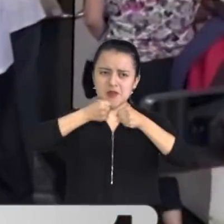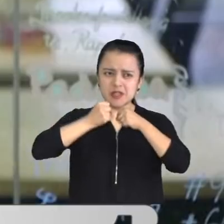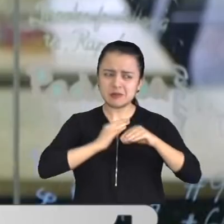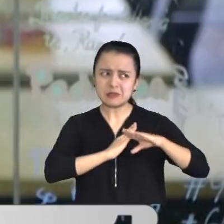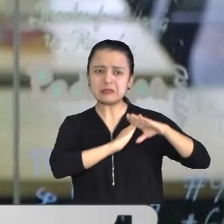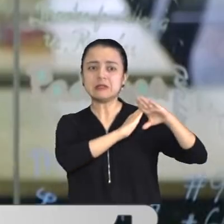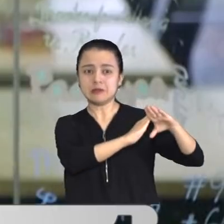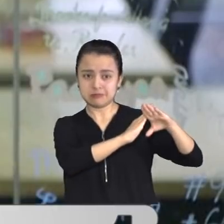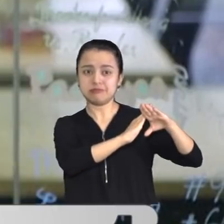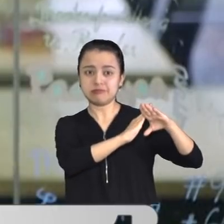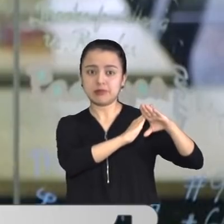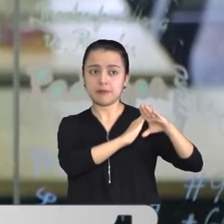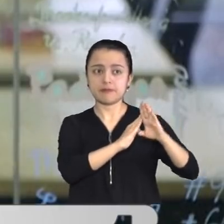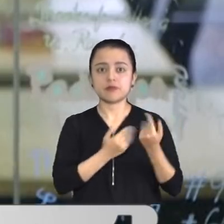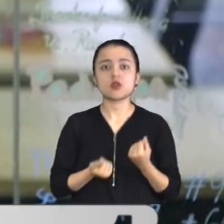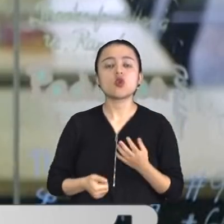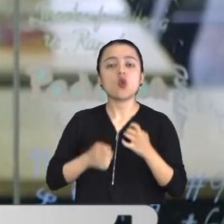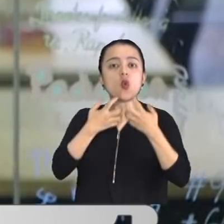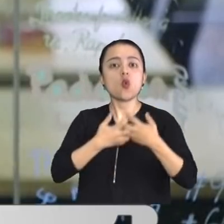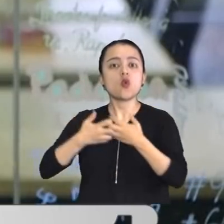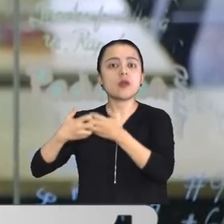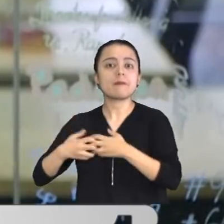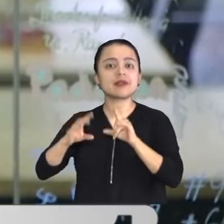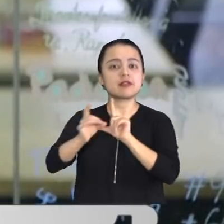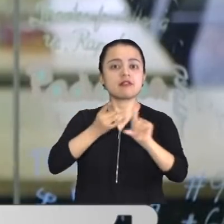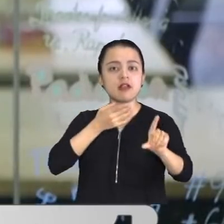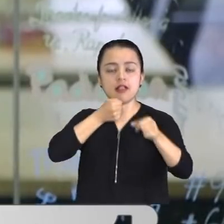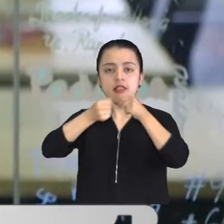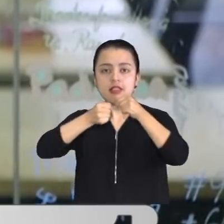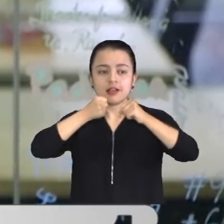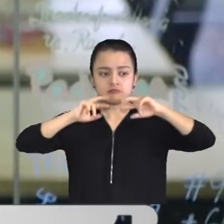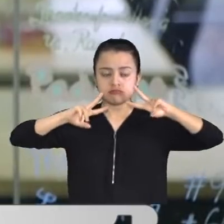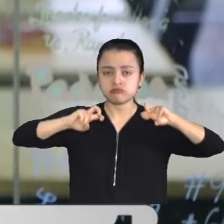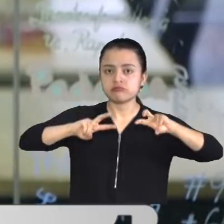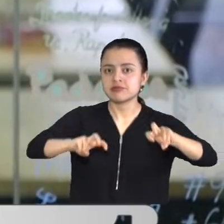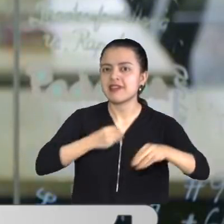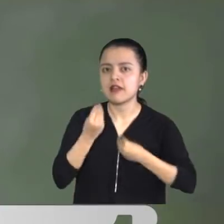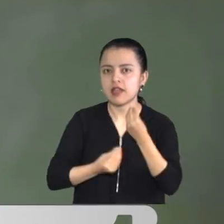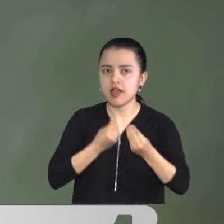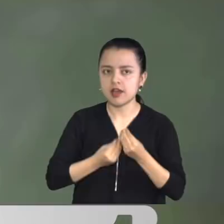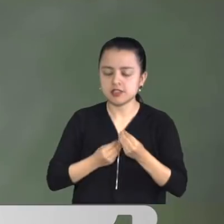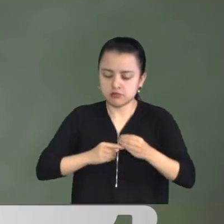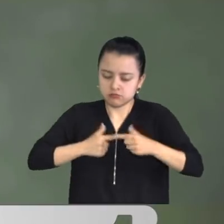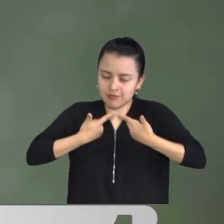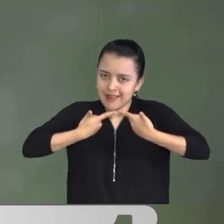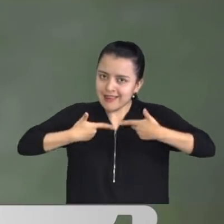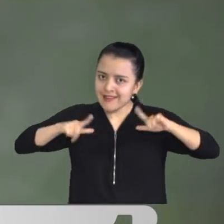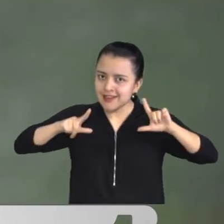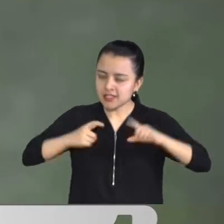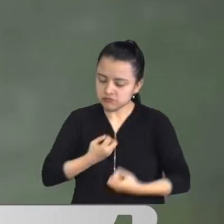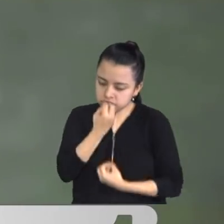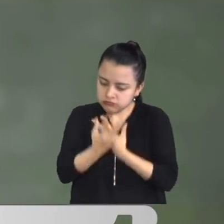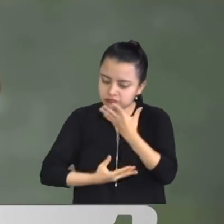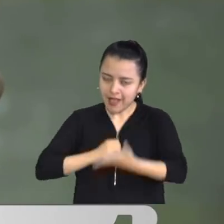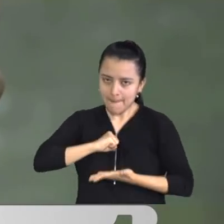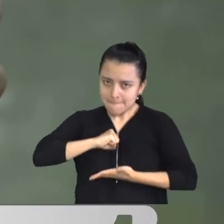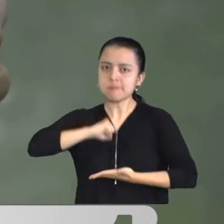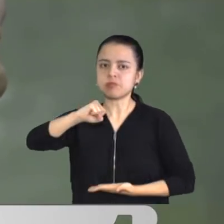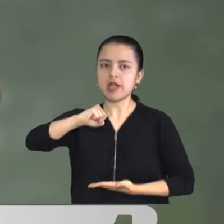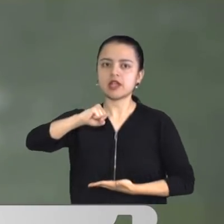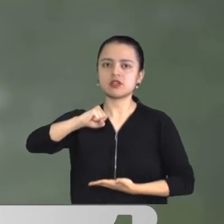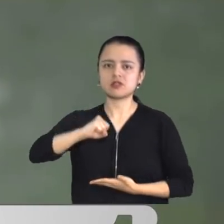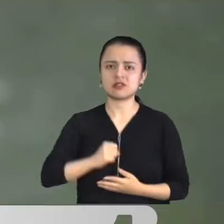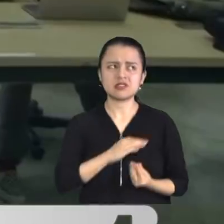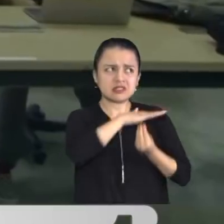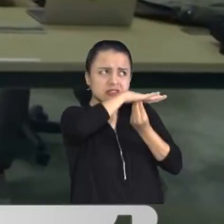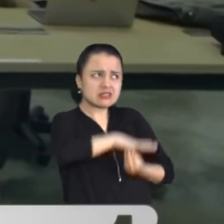de Rappler, una empresa de medios digitales de periodismo e investigación, utiliza la libertad de expresión para exponer el abuso de poder, el uso